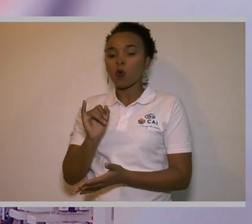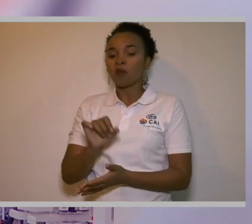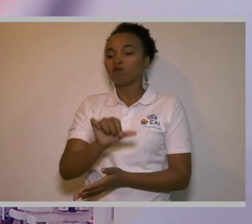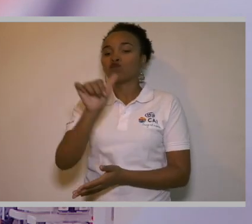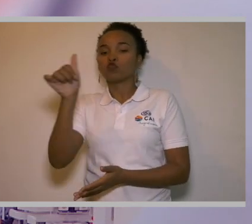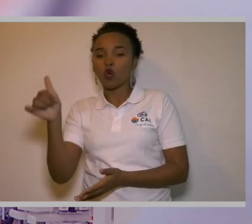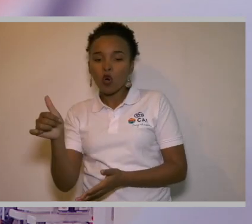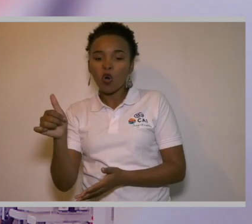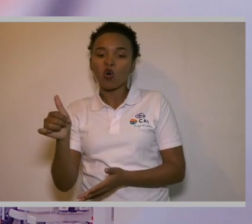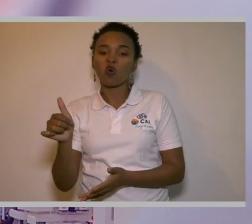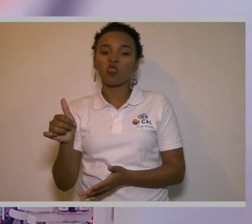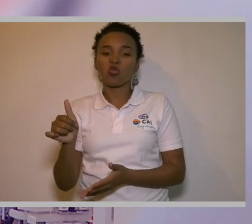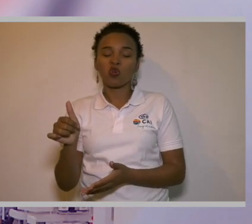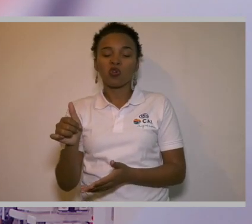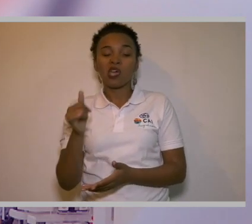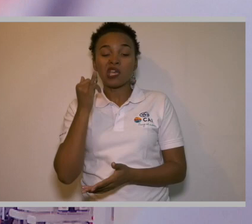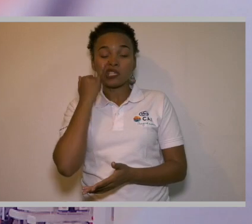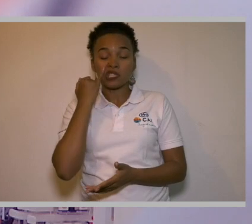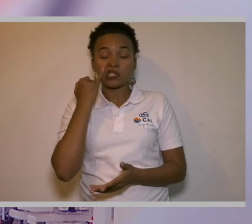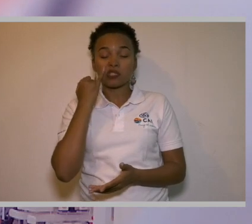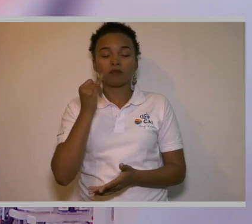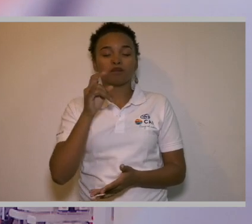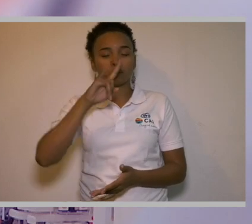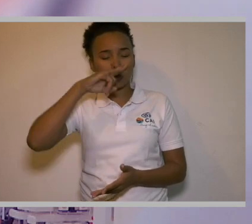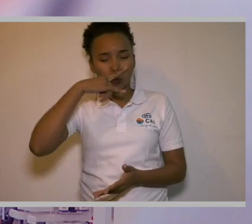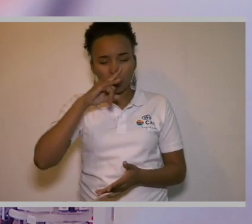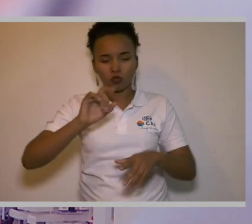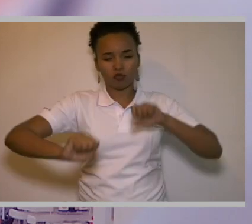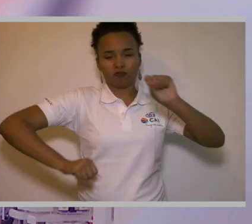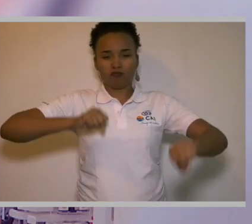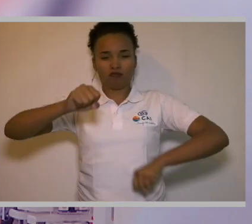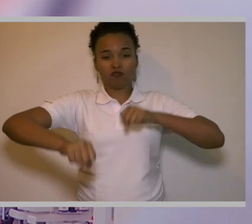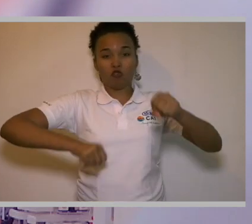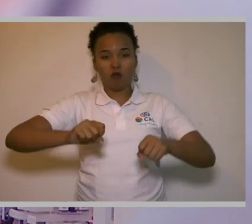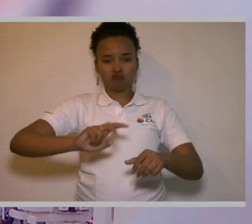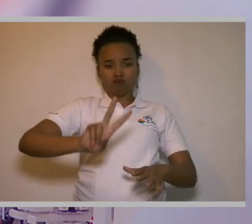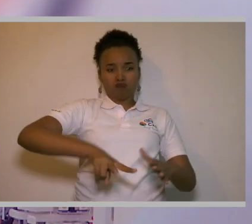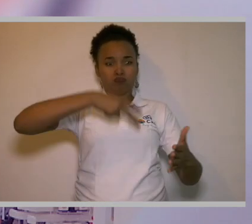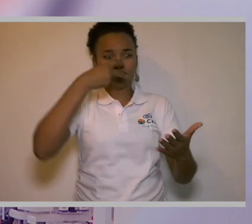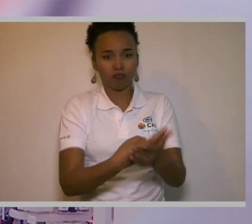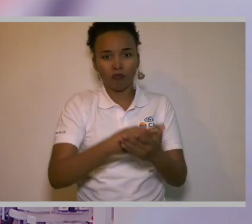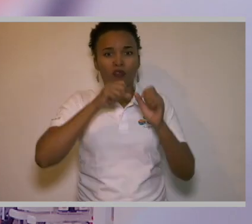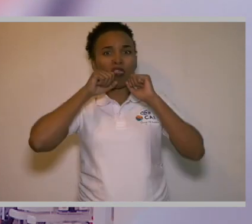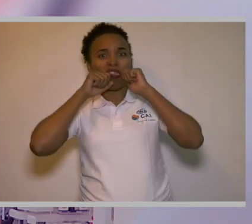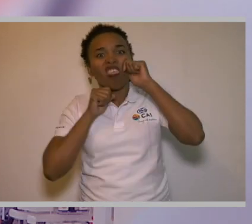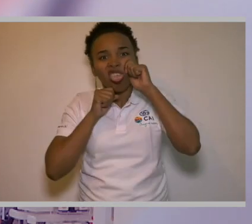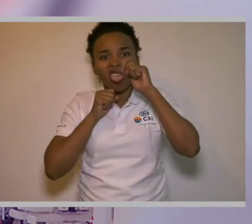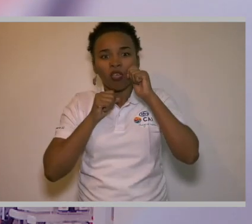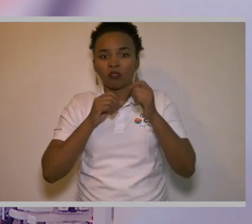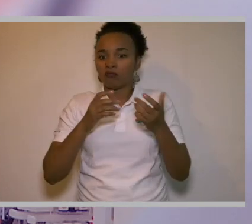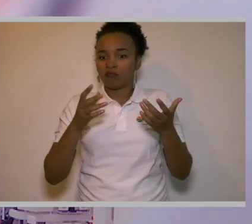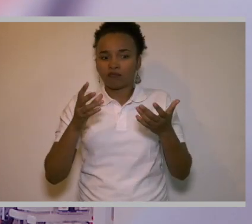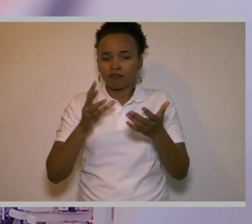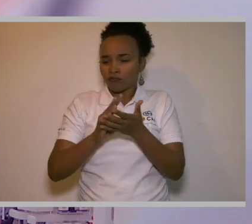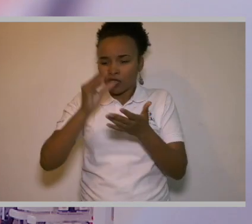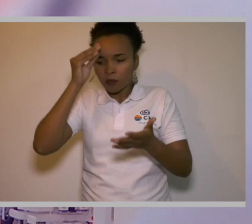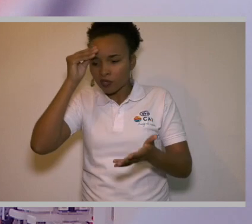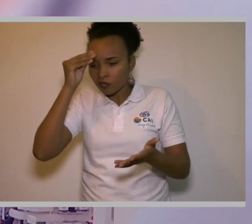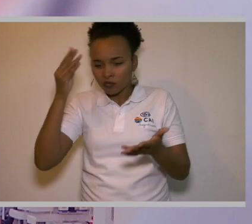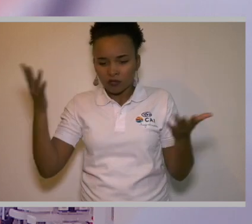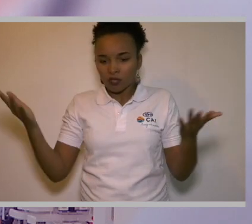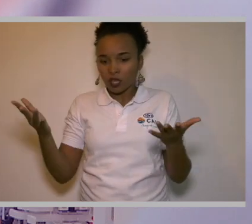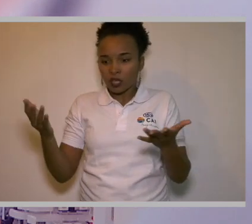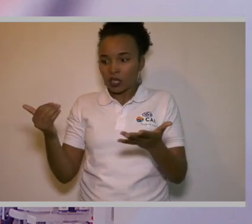forma, trataremos temas relacionados a las fracturas mandibulares en niños. Así que todo este interesantísimo